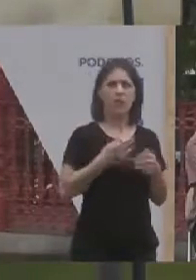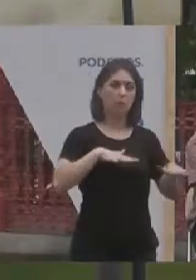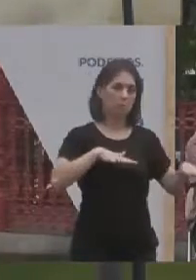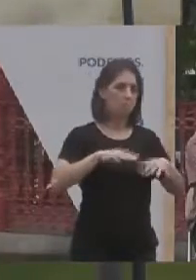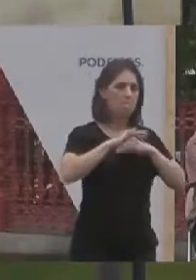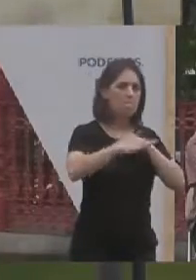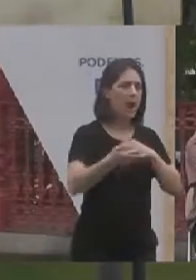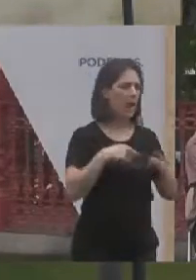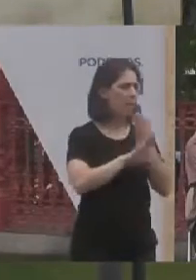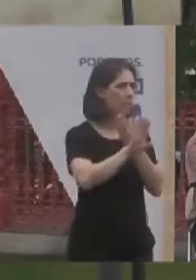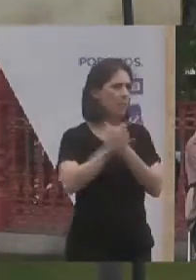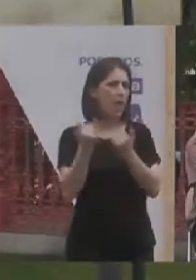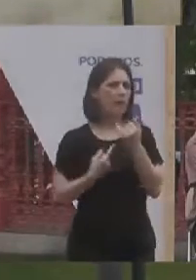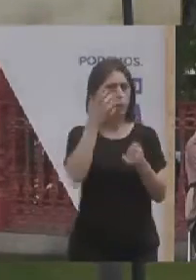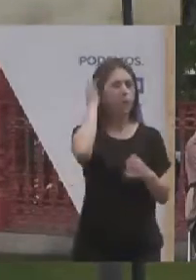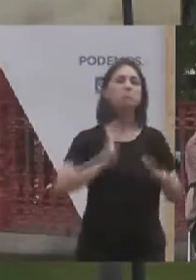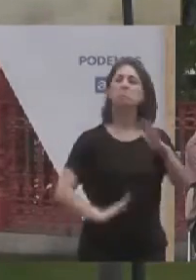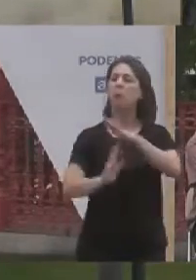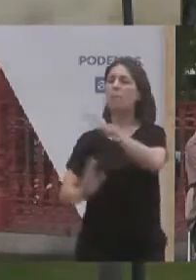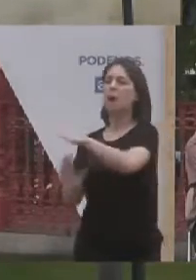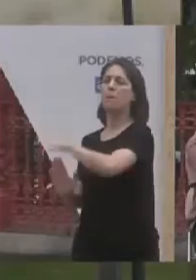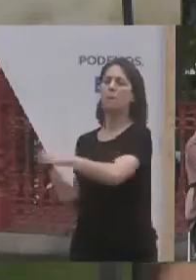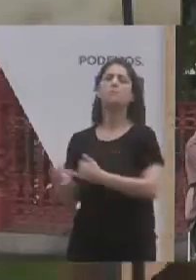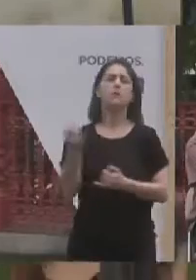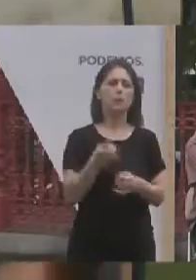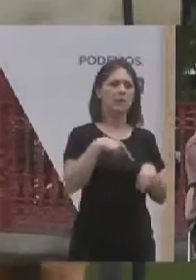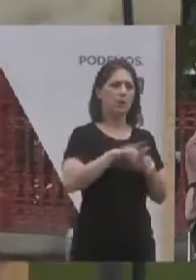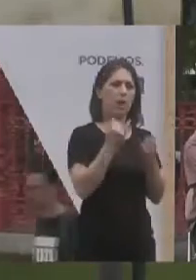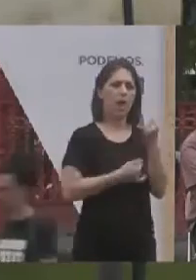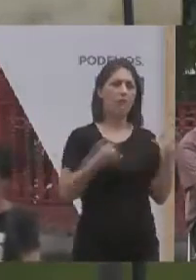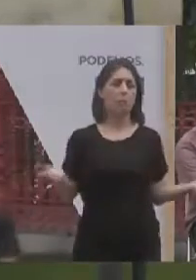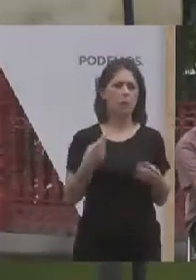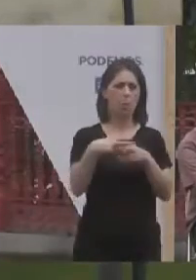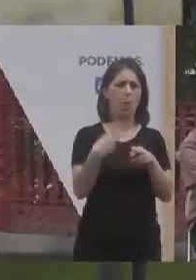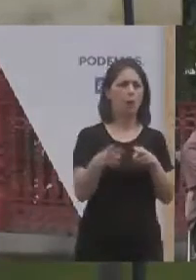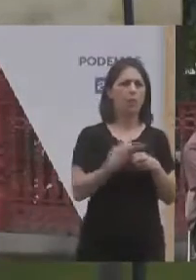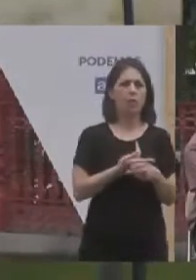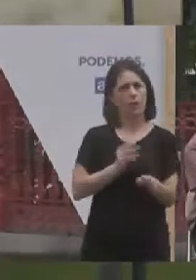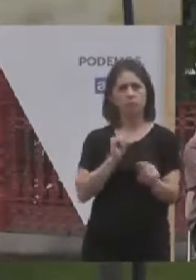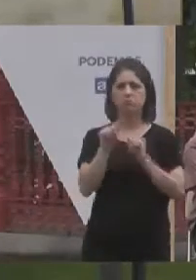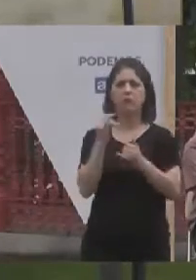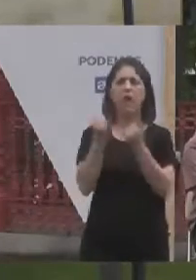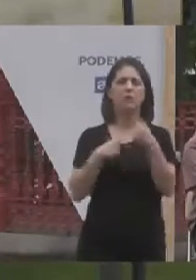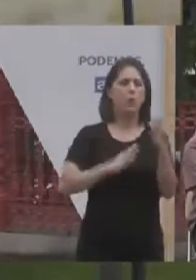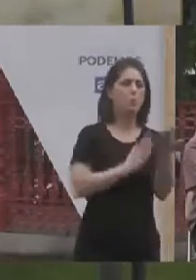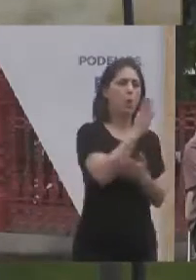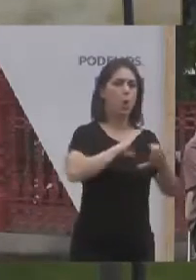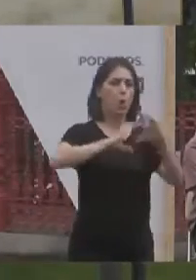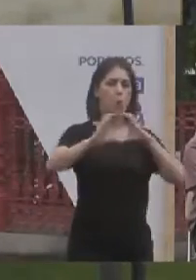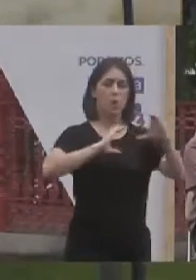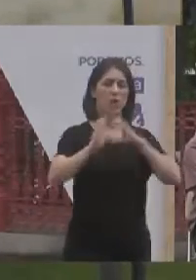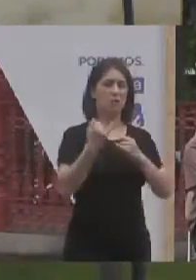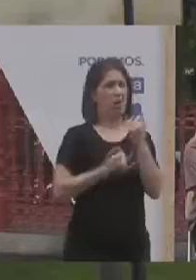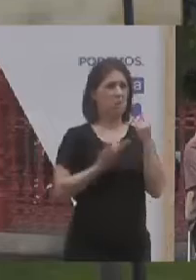de veciños, están desactivadas, reciben exactamente o mesmo aparato de propaganda política, que é ese medio de comunicación que